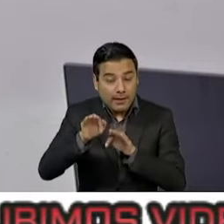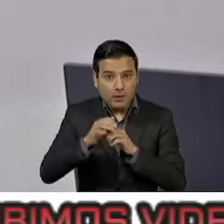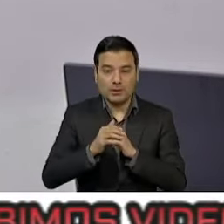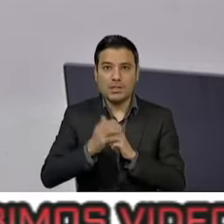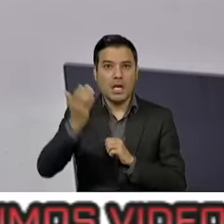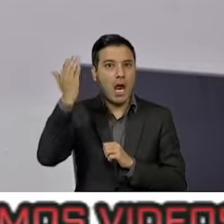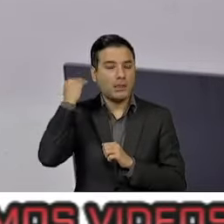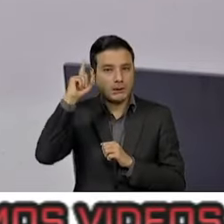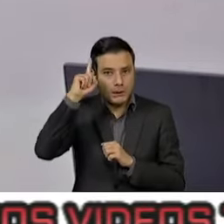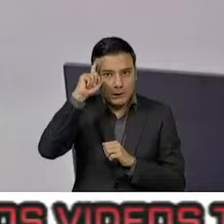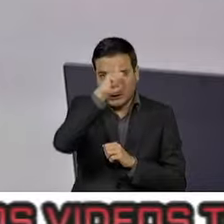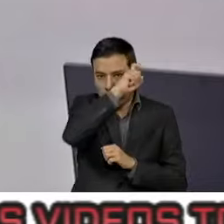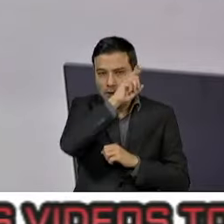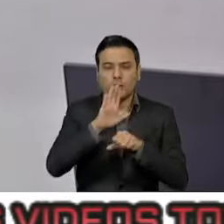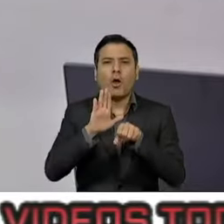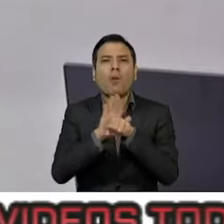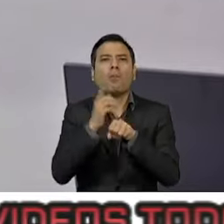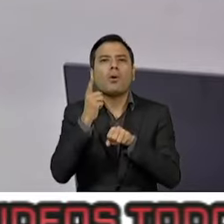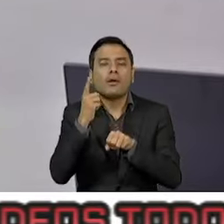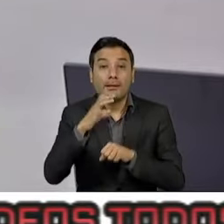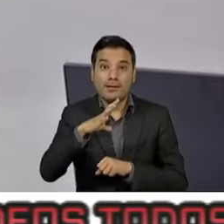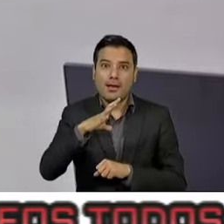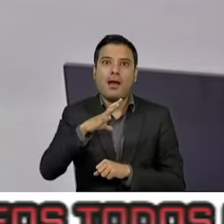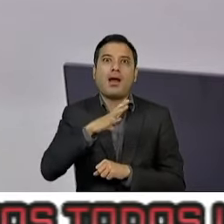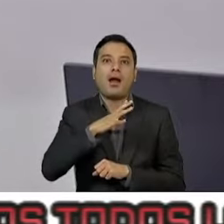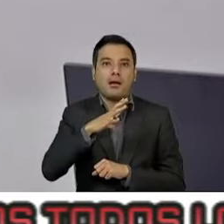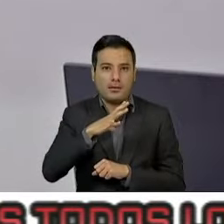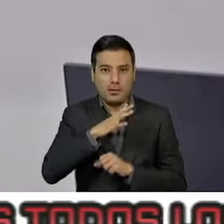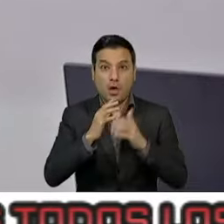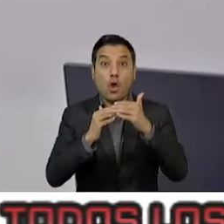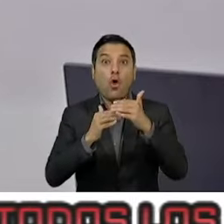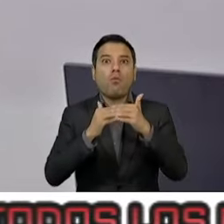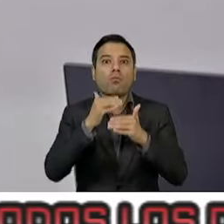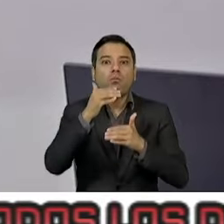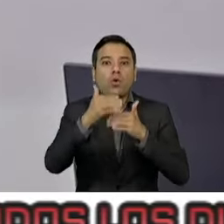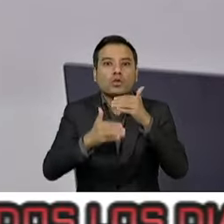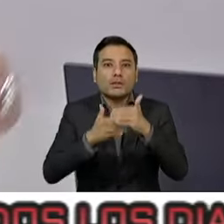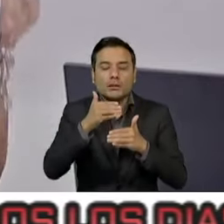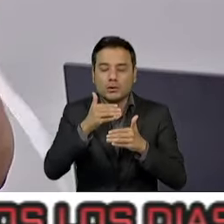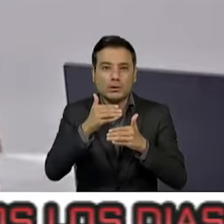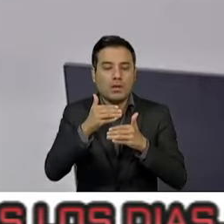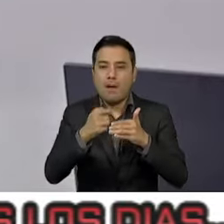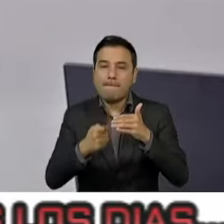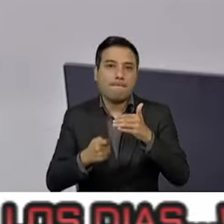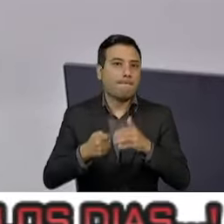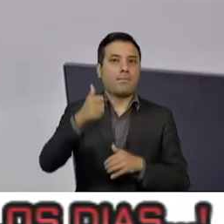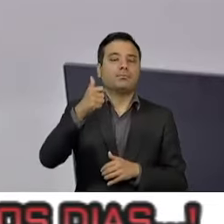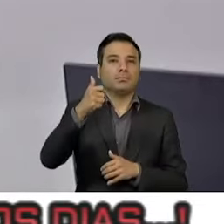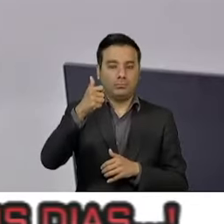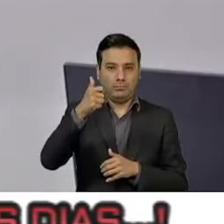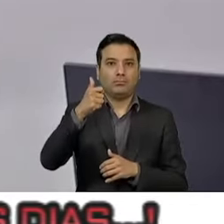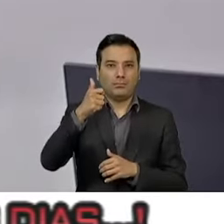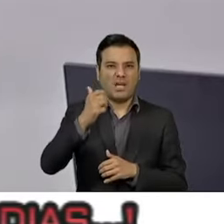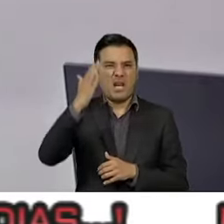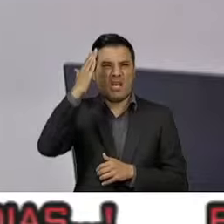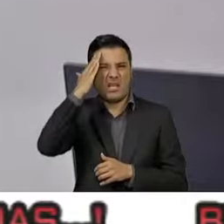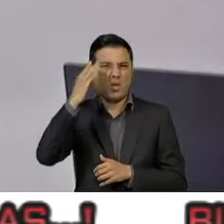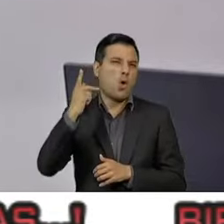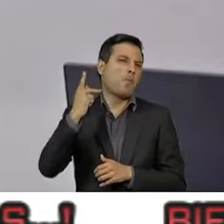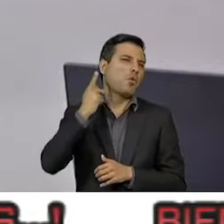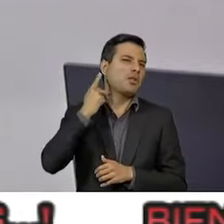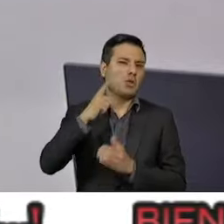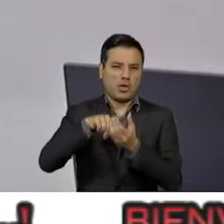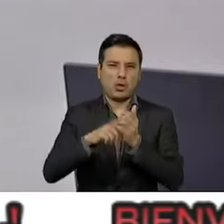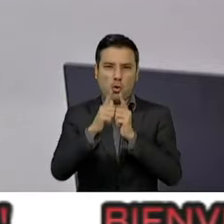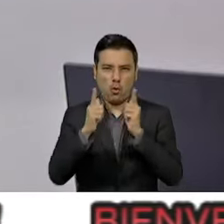que por primera vez se celebraron procesos políticos inéditos para la elección interna de liderazgos políticos en los propios